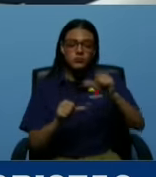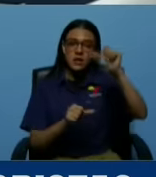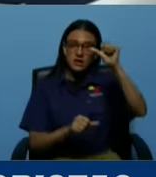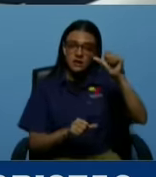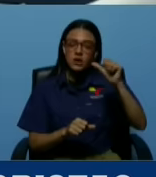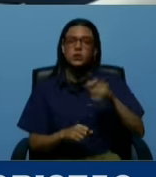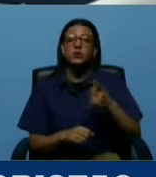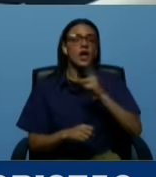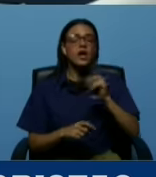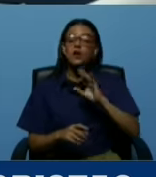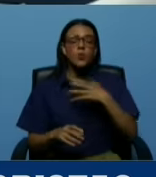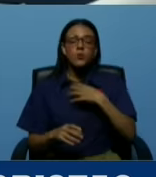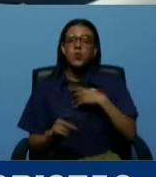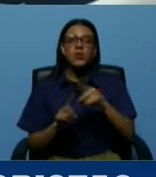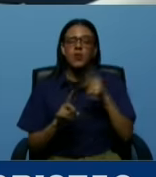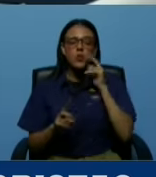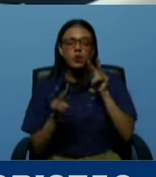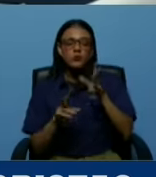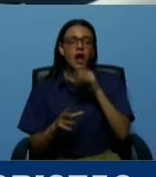son irrefutables.